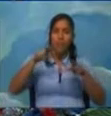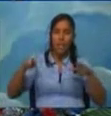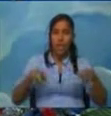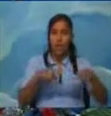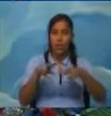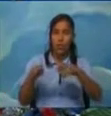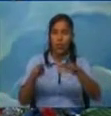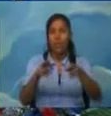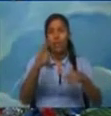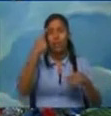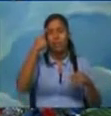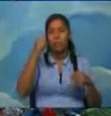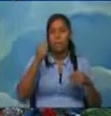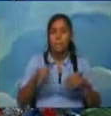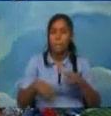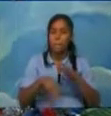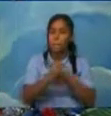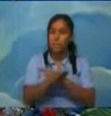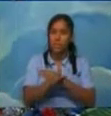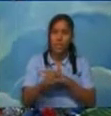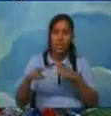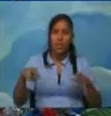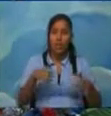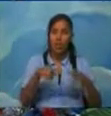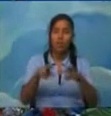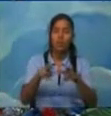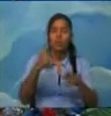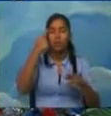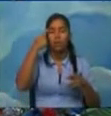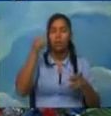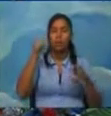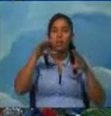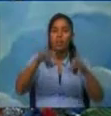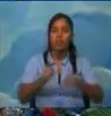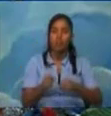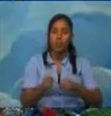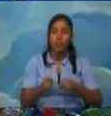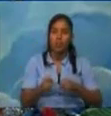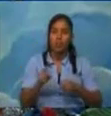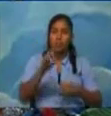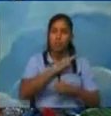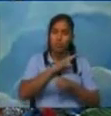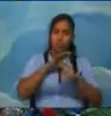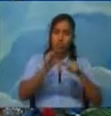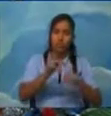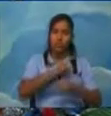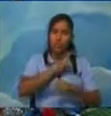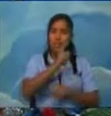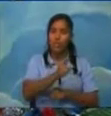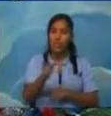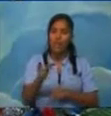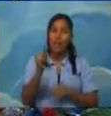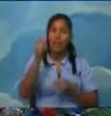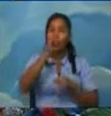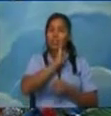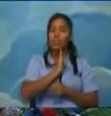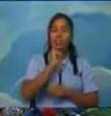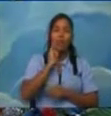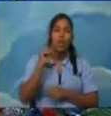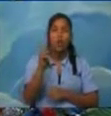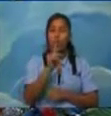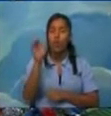Pasáis. Pasáis el Jordán, perdón. Para tomar posesión de ella, no estaréis en